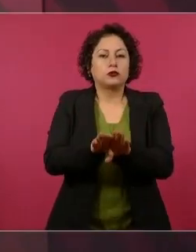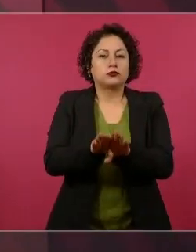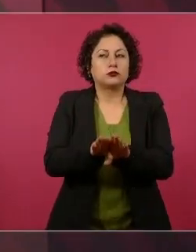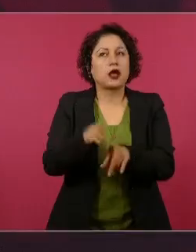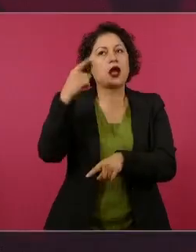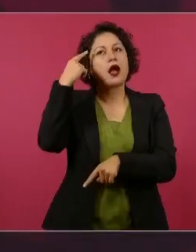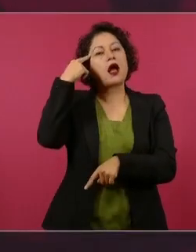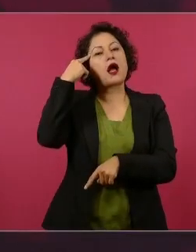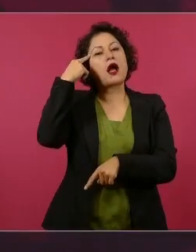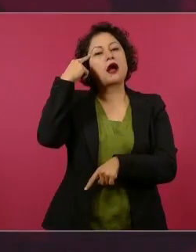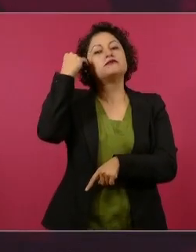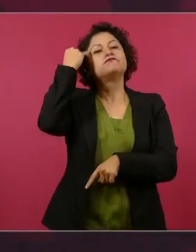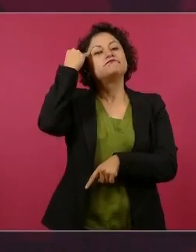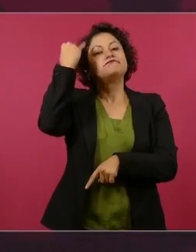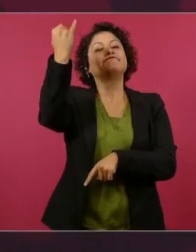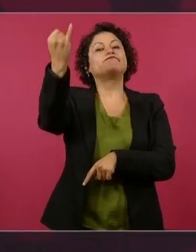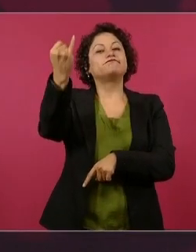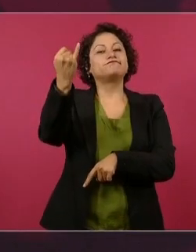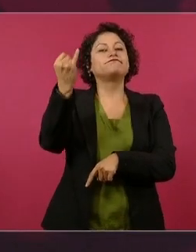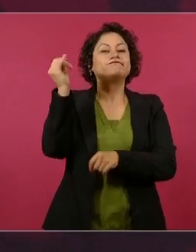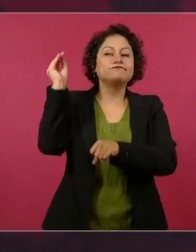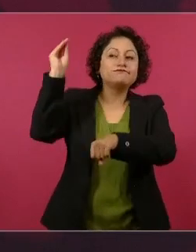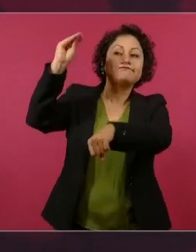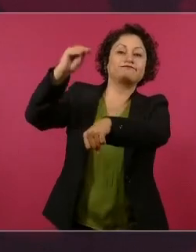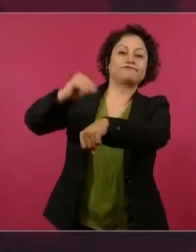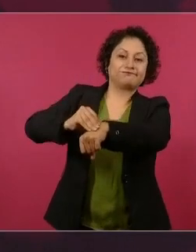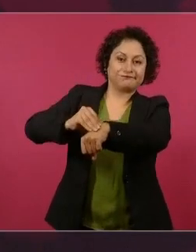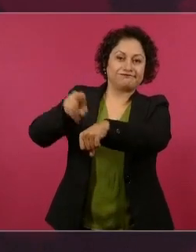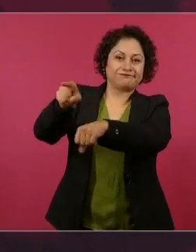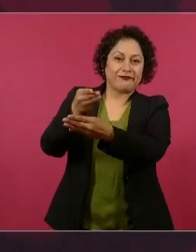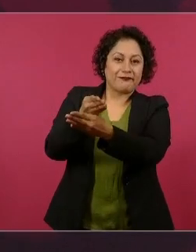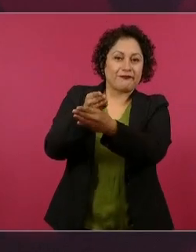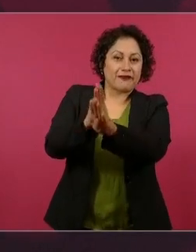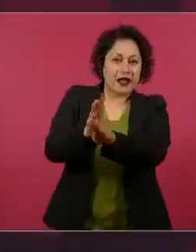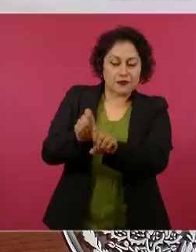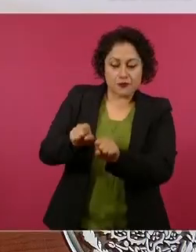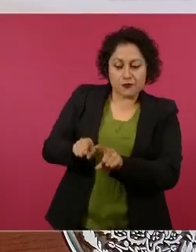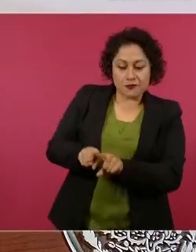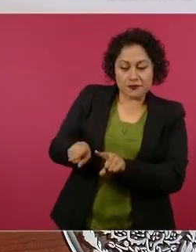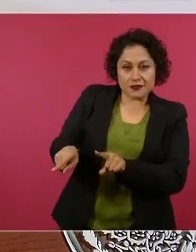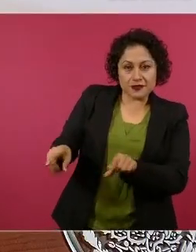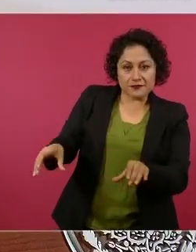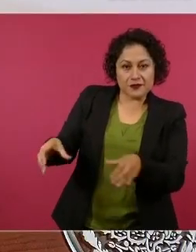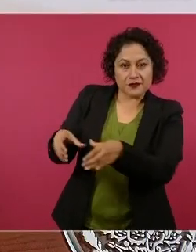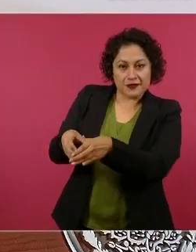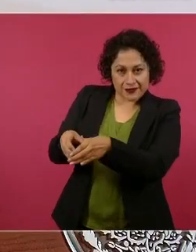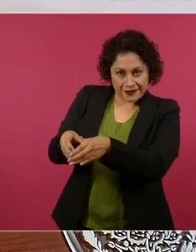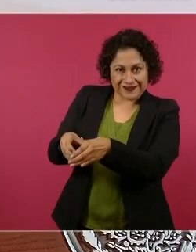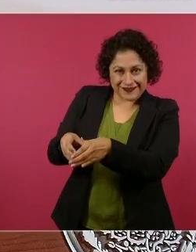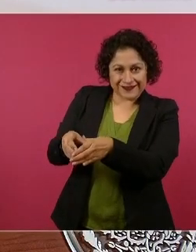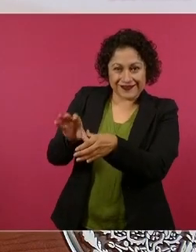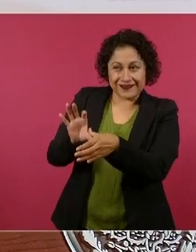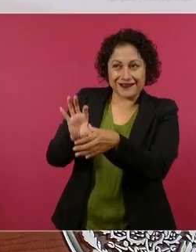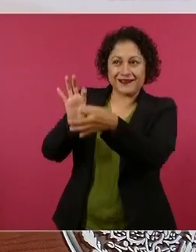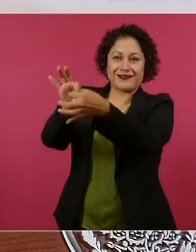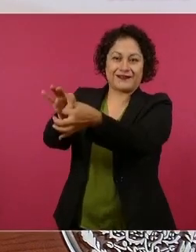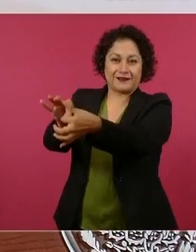Entonces, por eso se crearon las sucursales. Primero el Banco del Bienestar y las